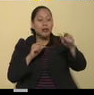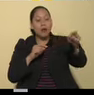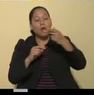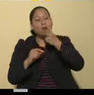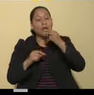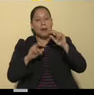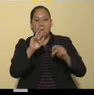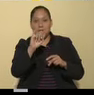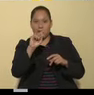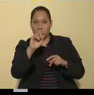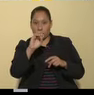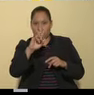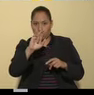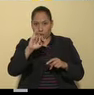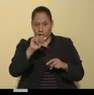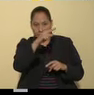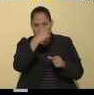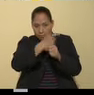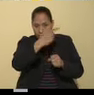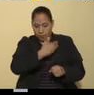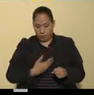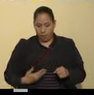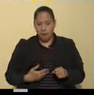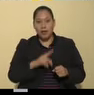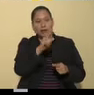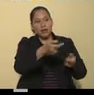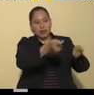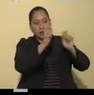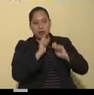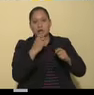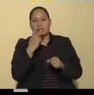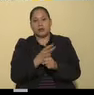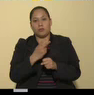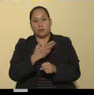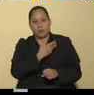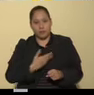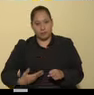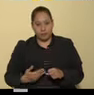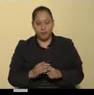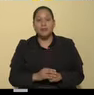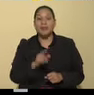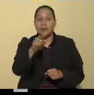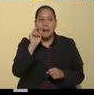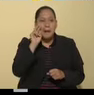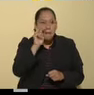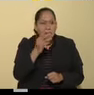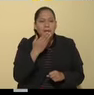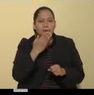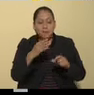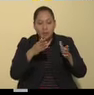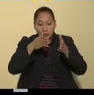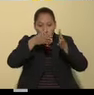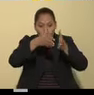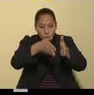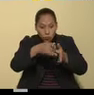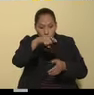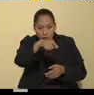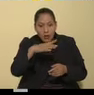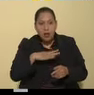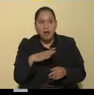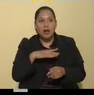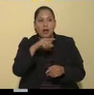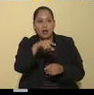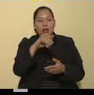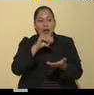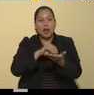República, él llega a ser el segundo presidente. Y si ven muy bien, en la tumba hay un ramo